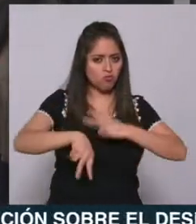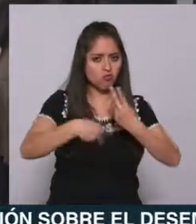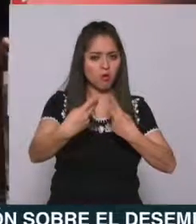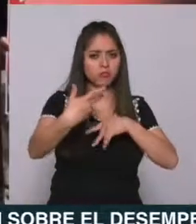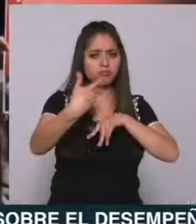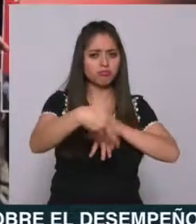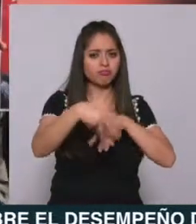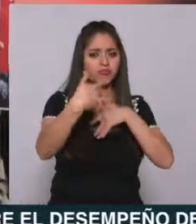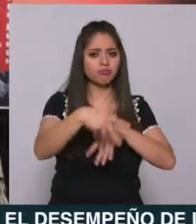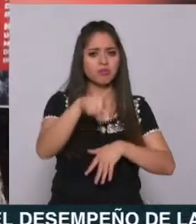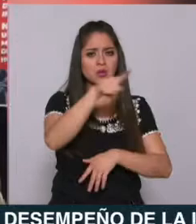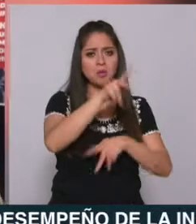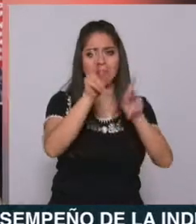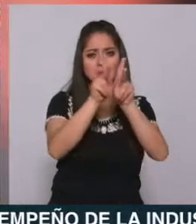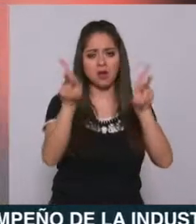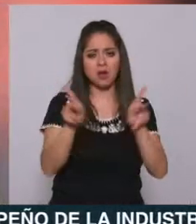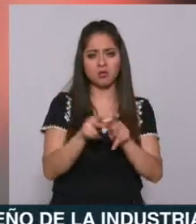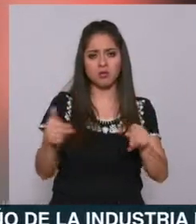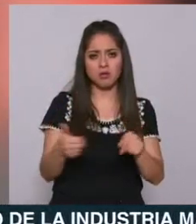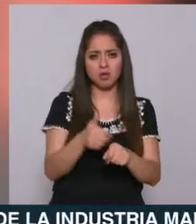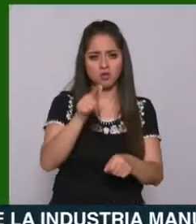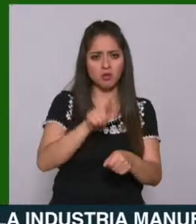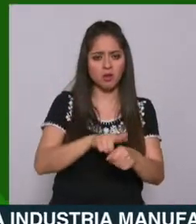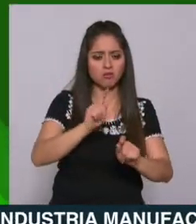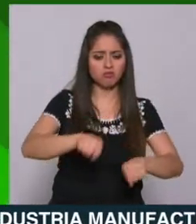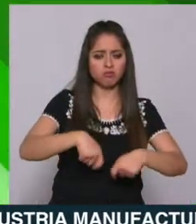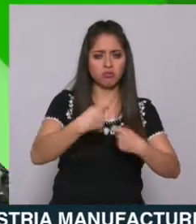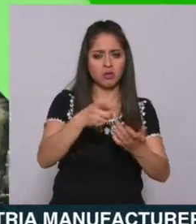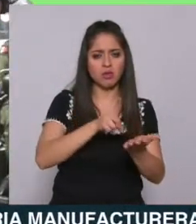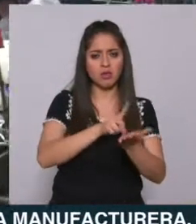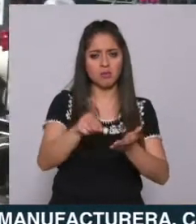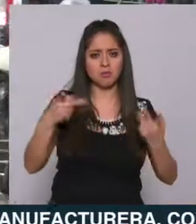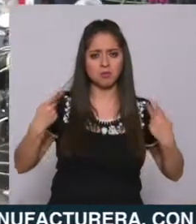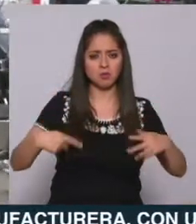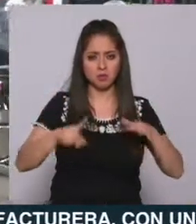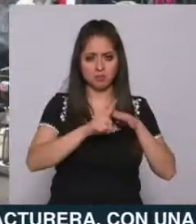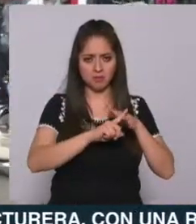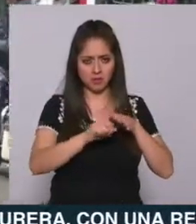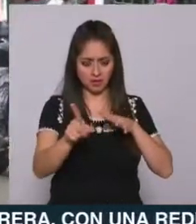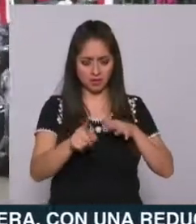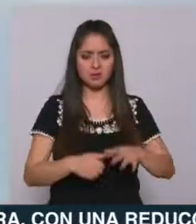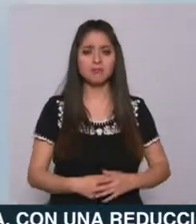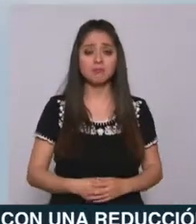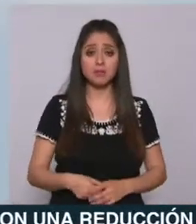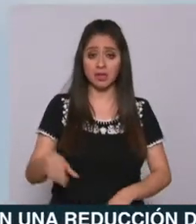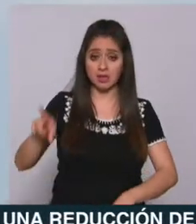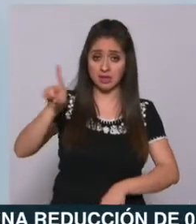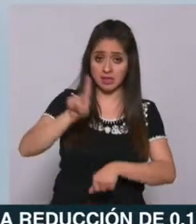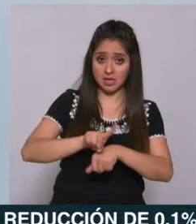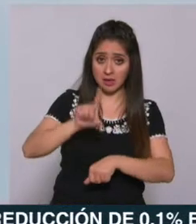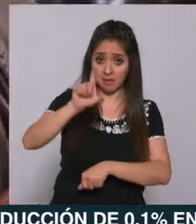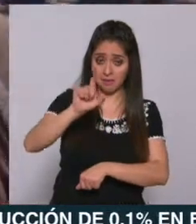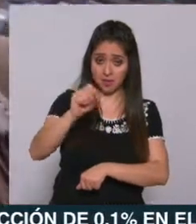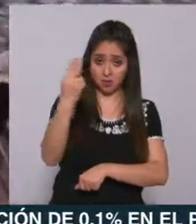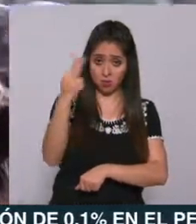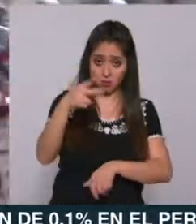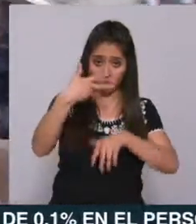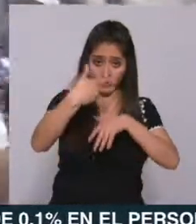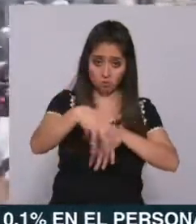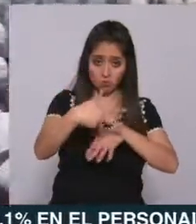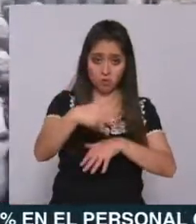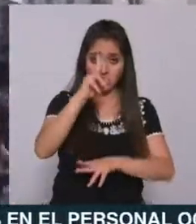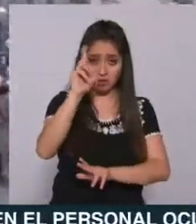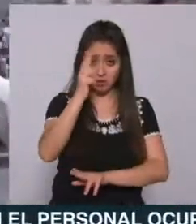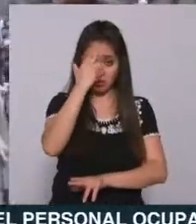Palacio Nacional en favor de los derechos de los migrantes. Debido al desfile del 20 de noviembre, que conmemora el 109 aniversario